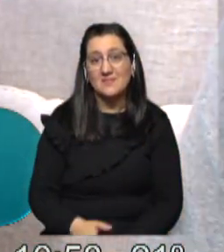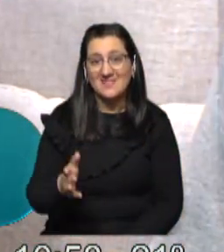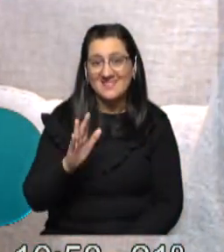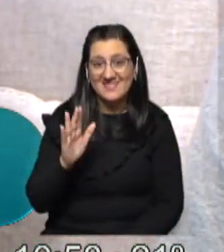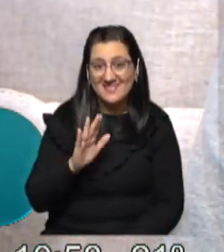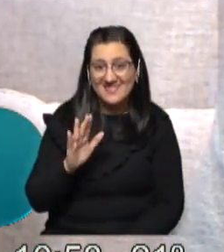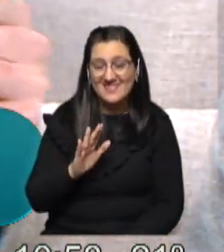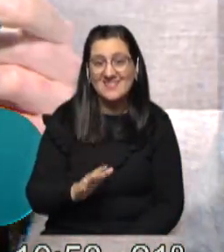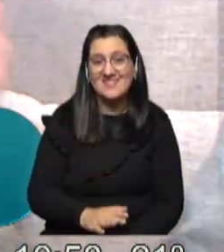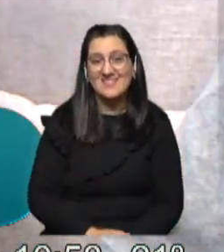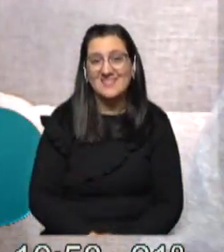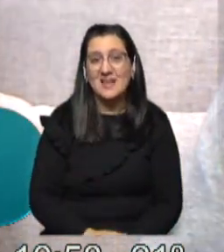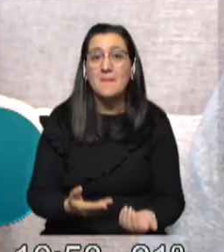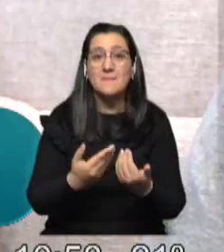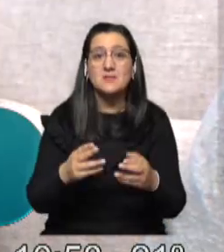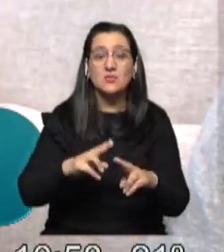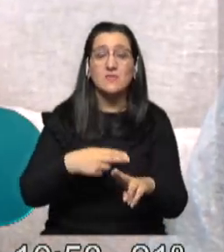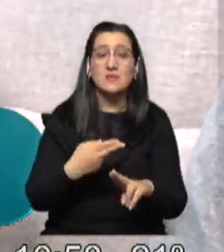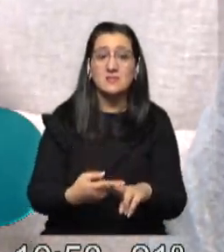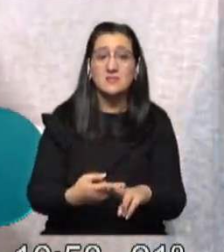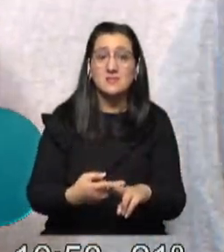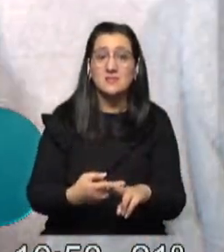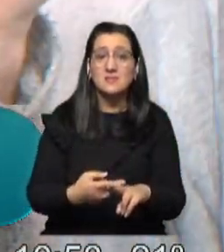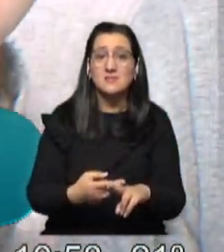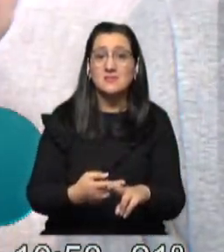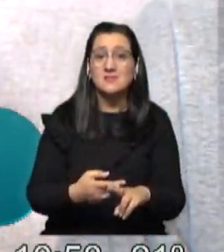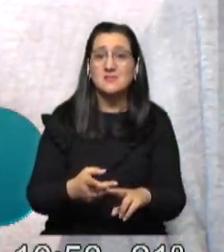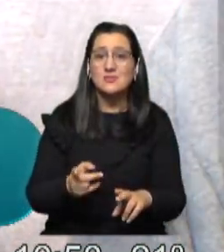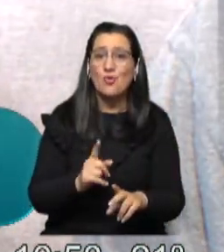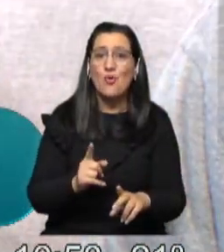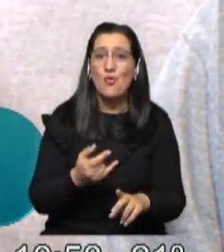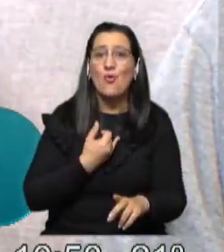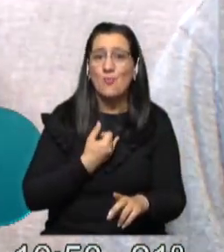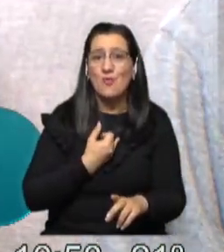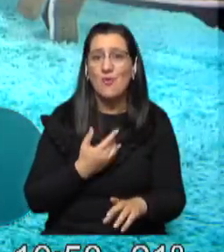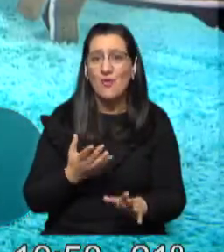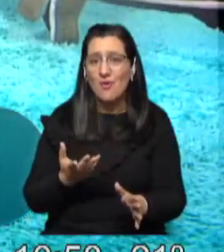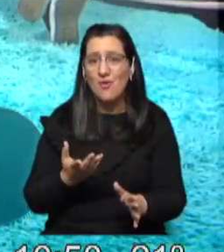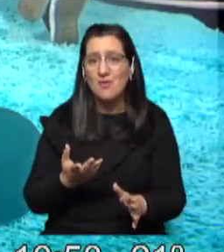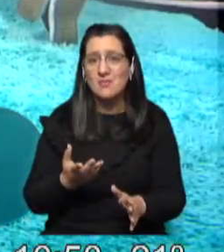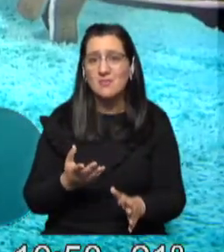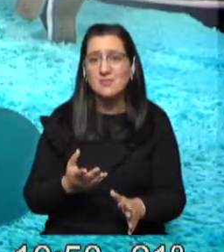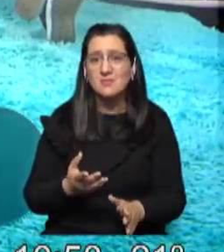Aló. Empezá de nuevo porque nadie escuchó todo. Nada. ¿Cómo que no? No, no.